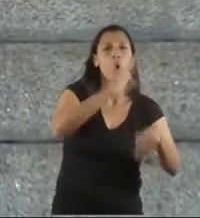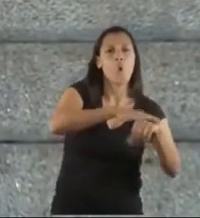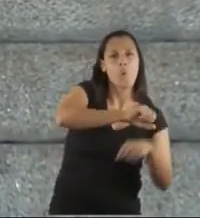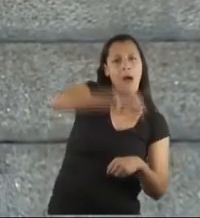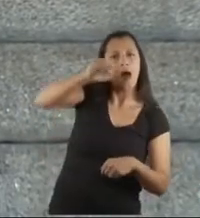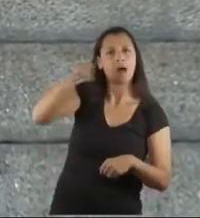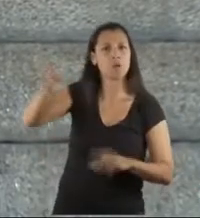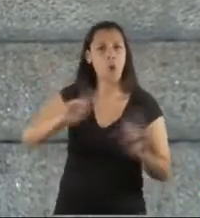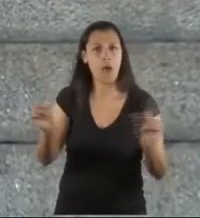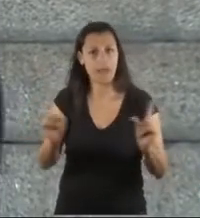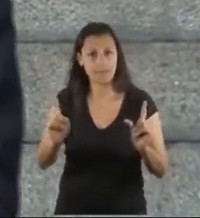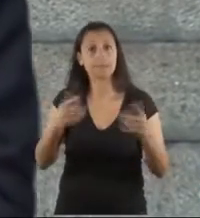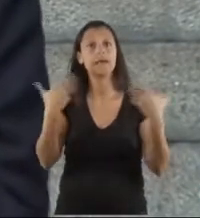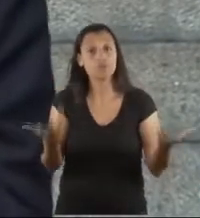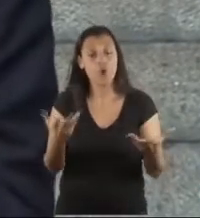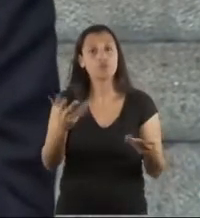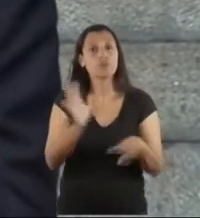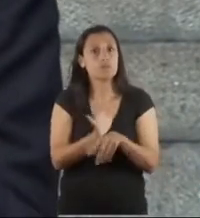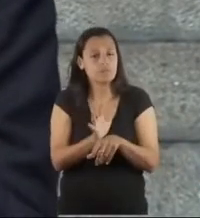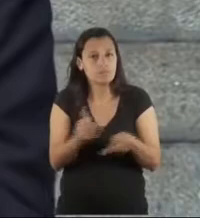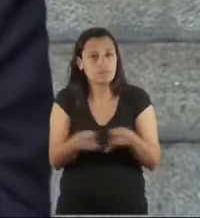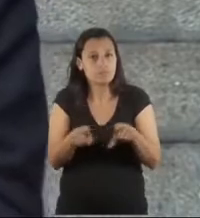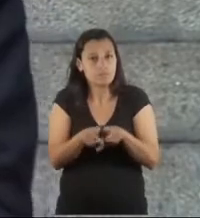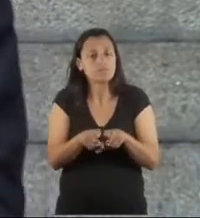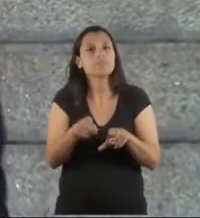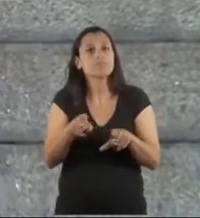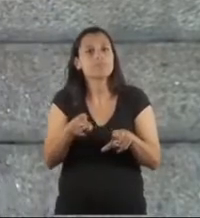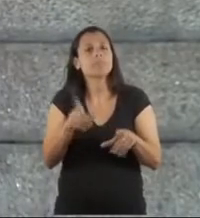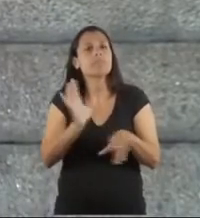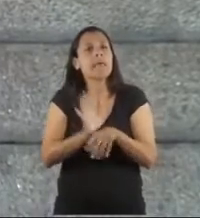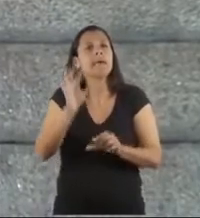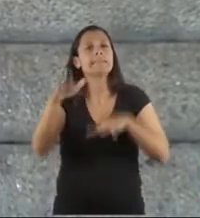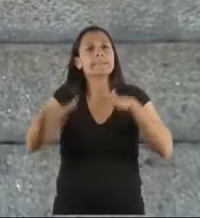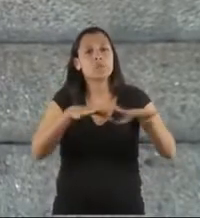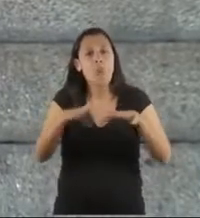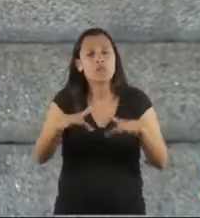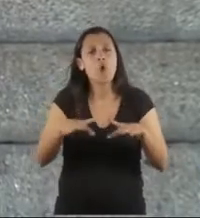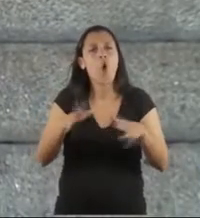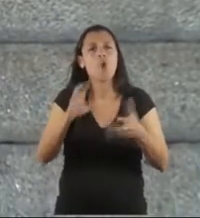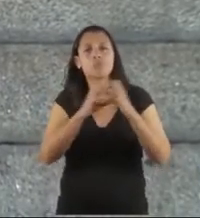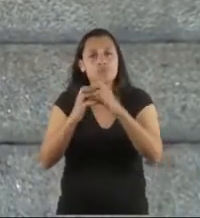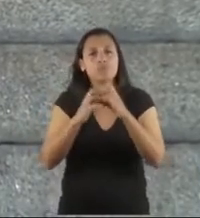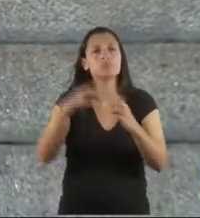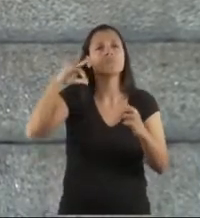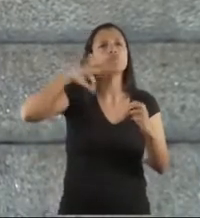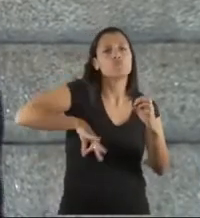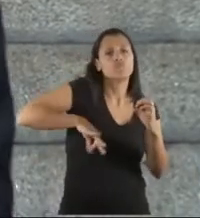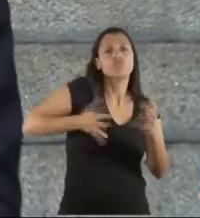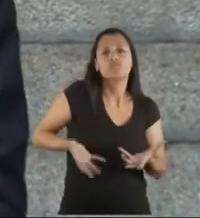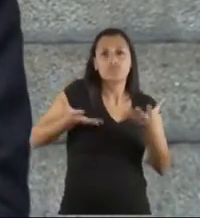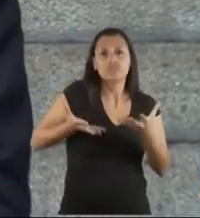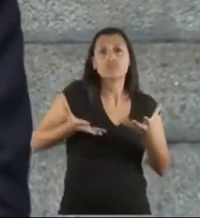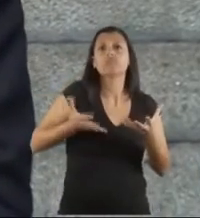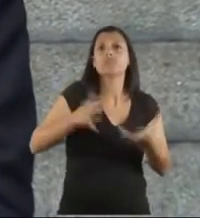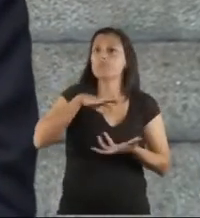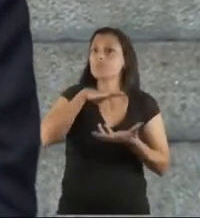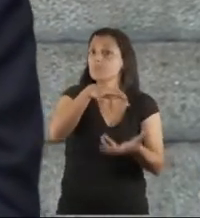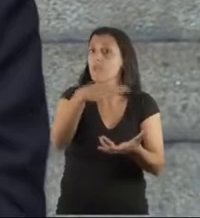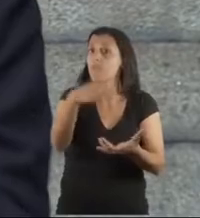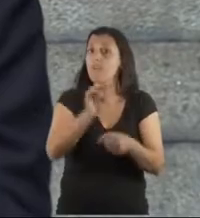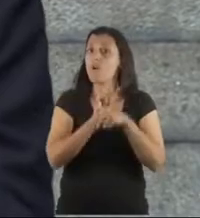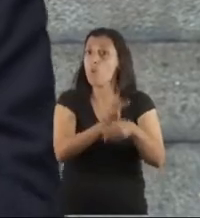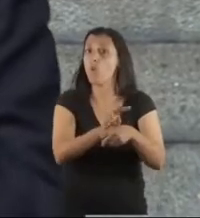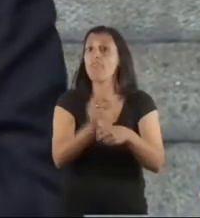lo que de alguna manera representa la mejora en paritarias no se lo coma el impuesto a las ganancias es una decisión del